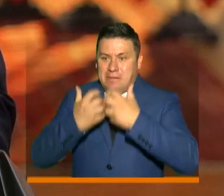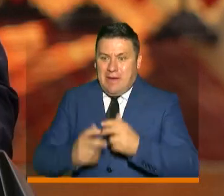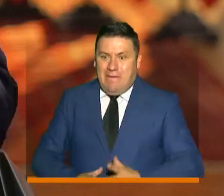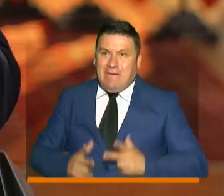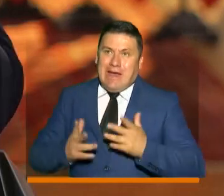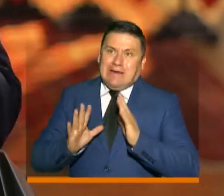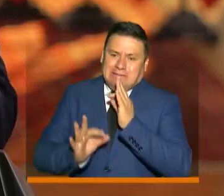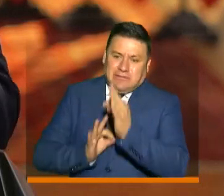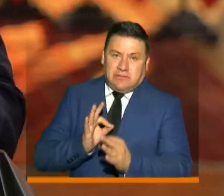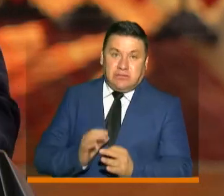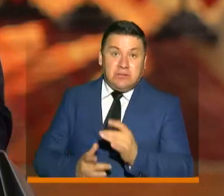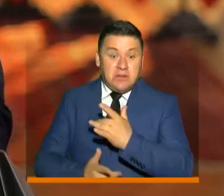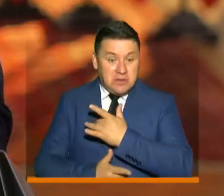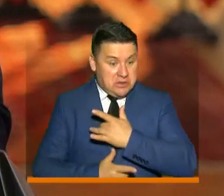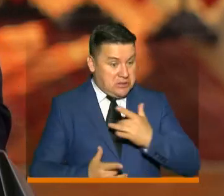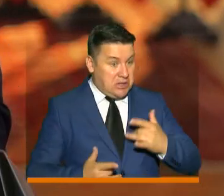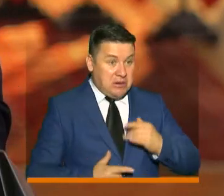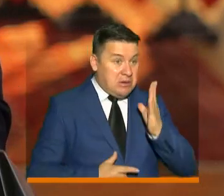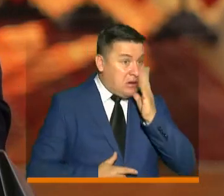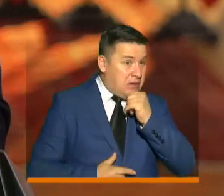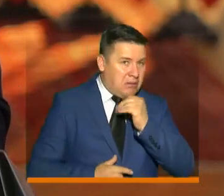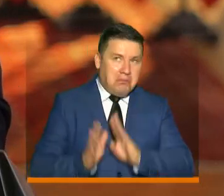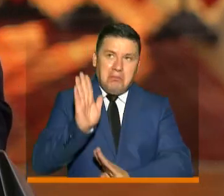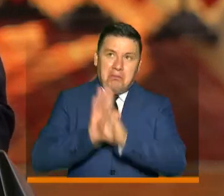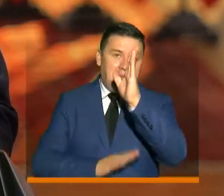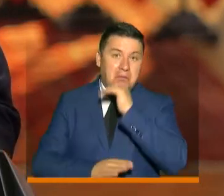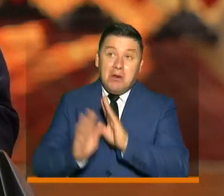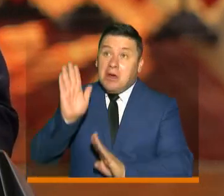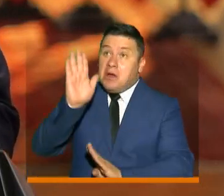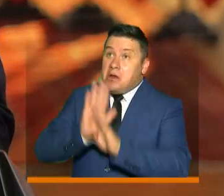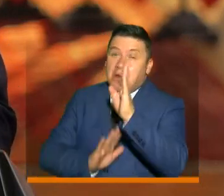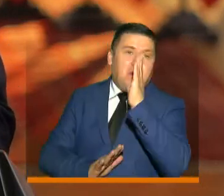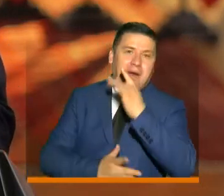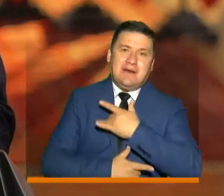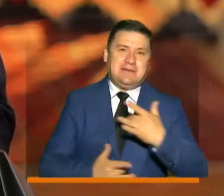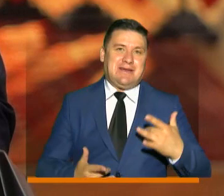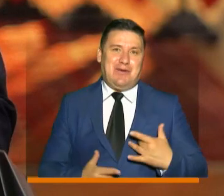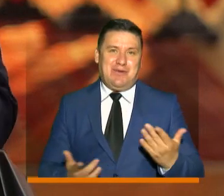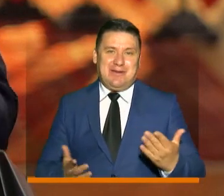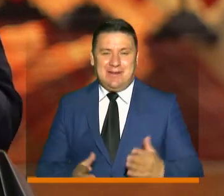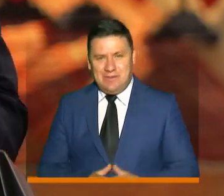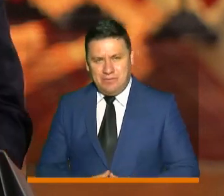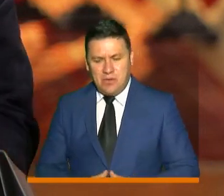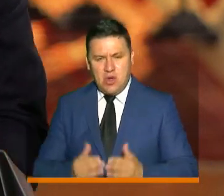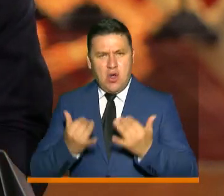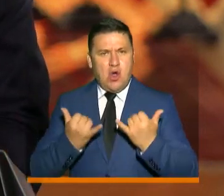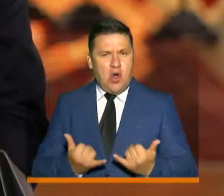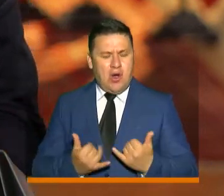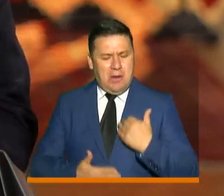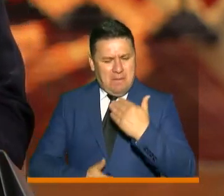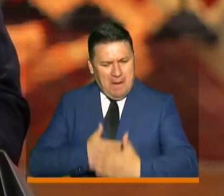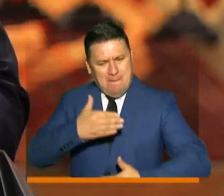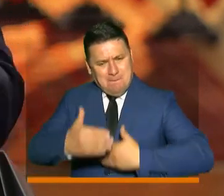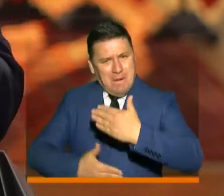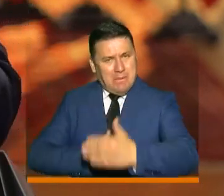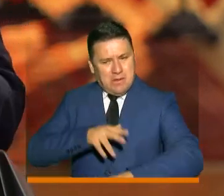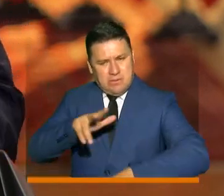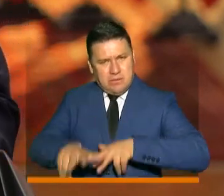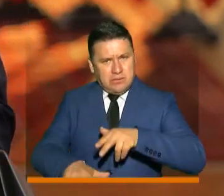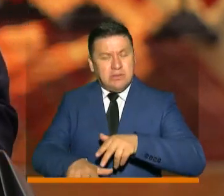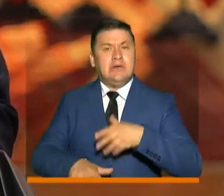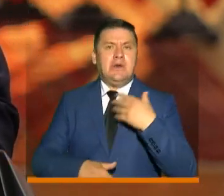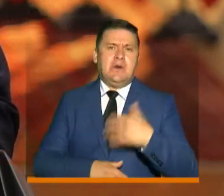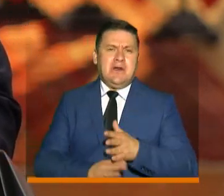sin salud no hay desarrollo y sin desarrollo no hay salud hoy hemos avanzado en